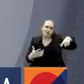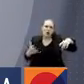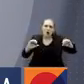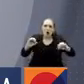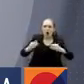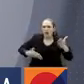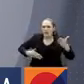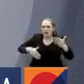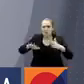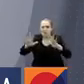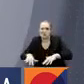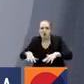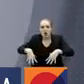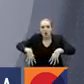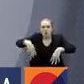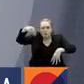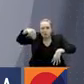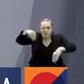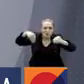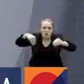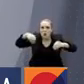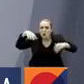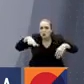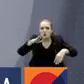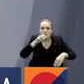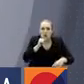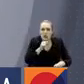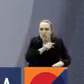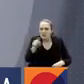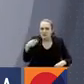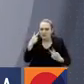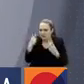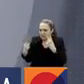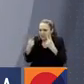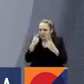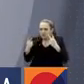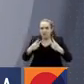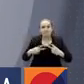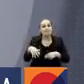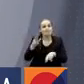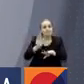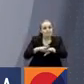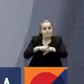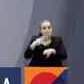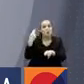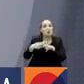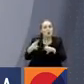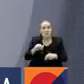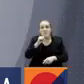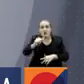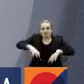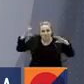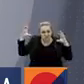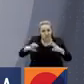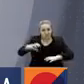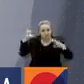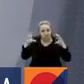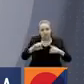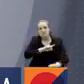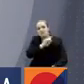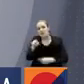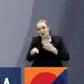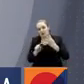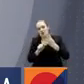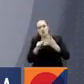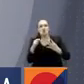comerciales no cuentan con el servicio de energía. Las autoridades advierten que las fuertes lluvias continuarán hasta el mes de noviembre.